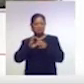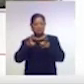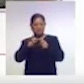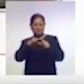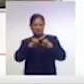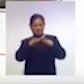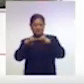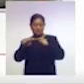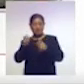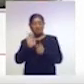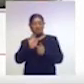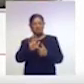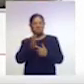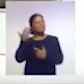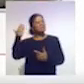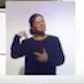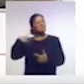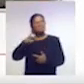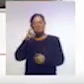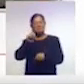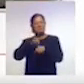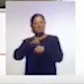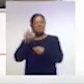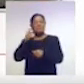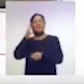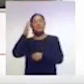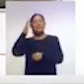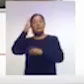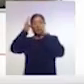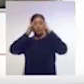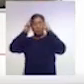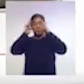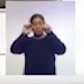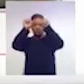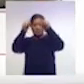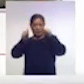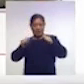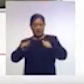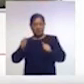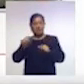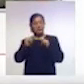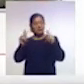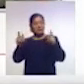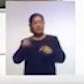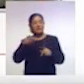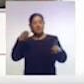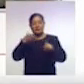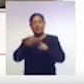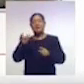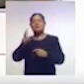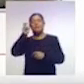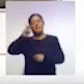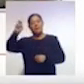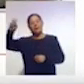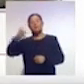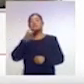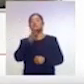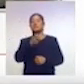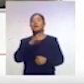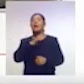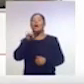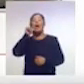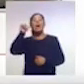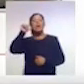la exposición que se inauguró hace un par de días en el Museo de Arte de Tlaxcala. Se trata de Viajeros. Esta, mira, ayer tuvimos la oportunidad